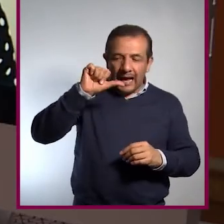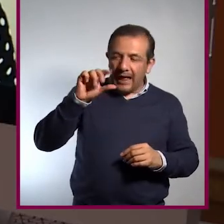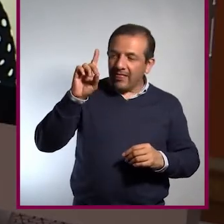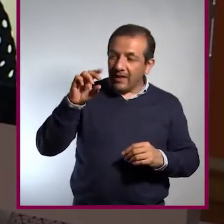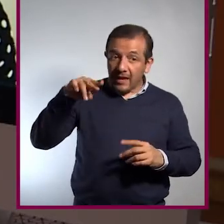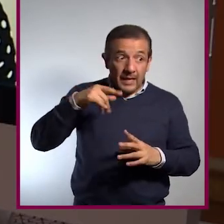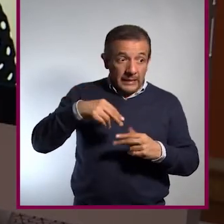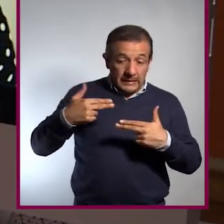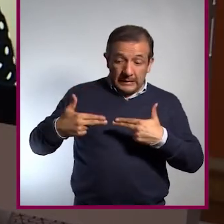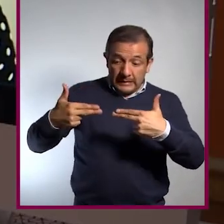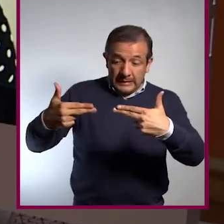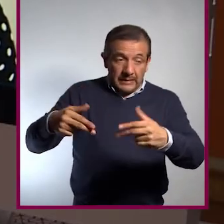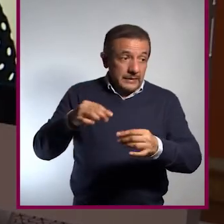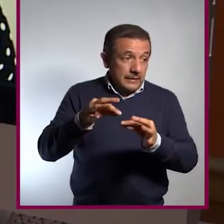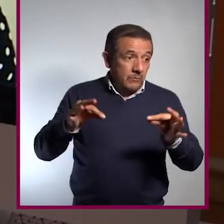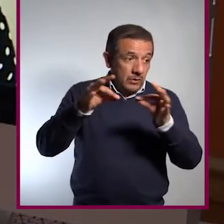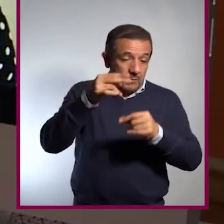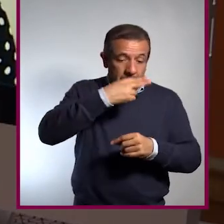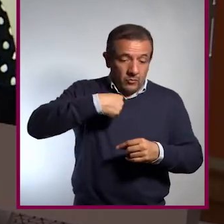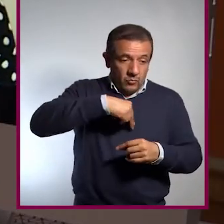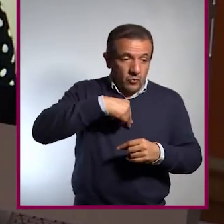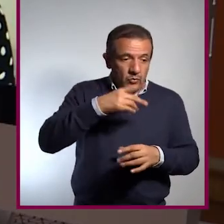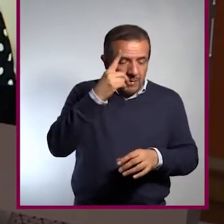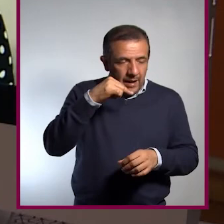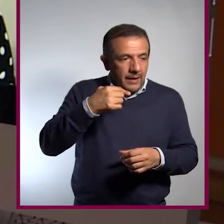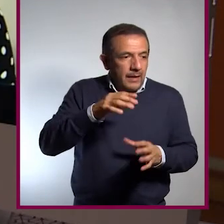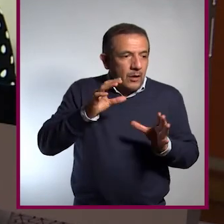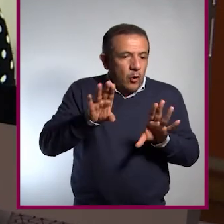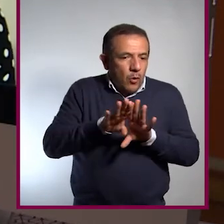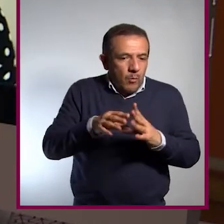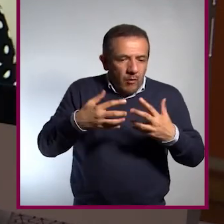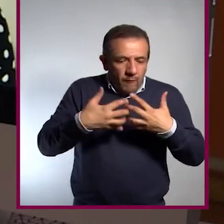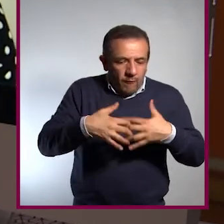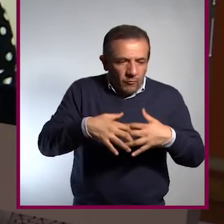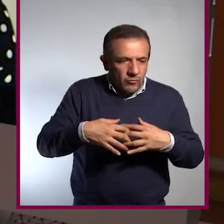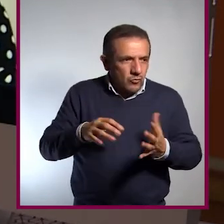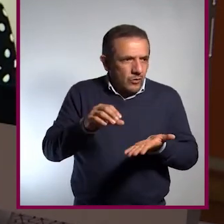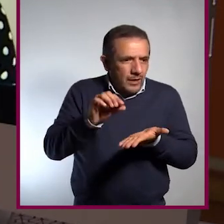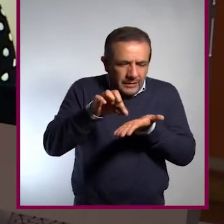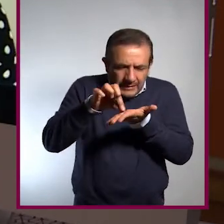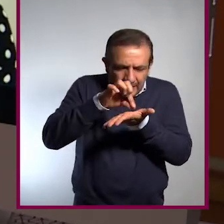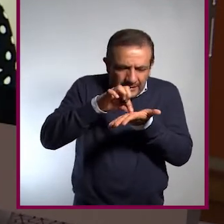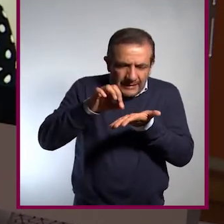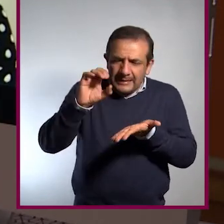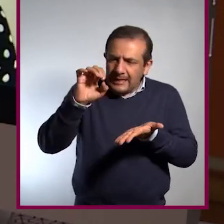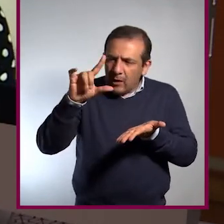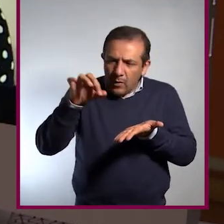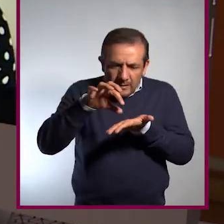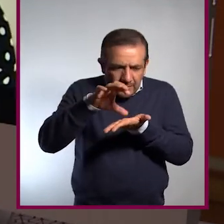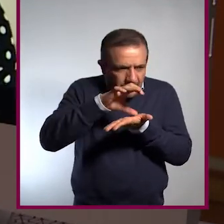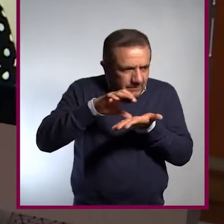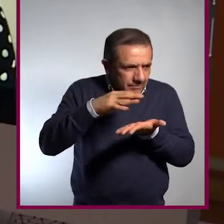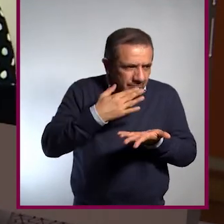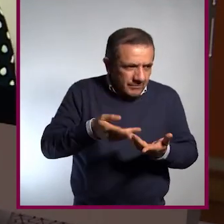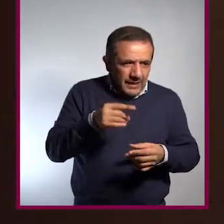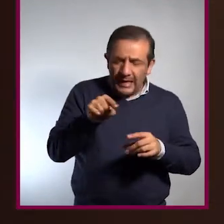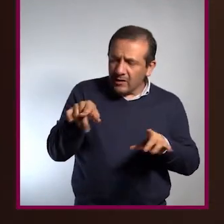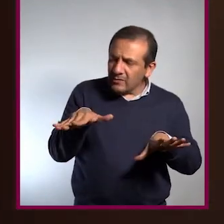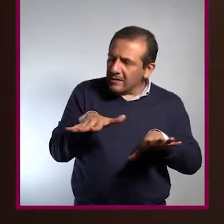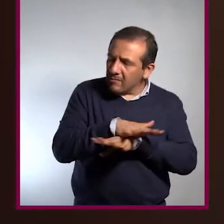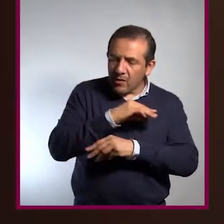importante para nosotros y estamos en los inicios de saber cómo funciona todo esto, que se me hace que ellos cambiaron el mundo por